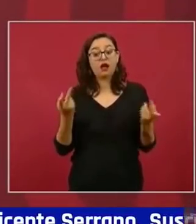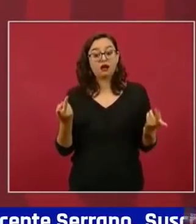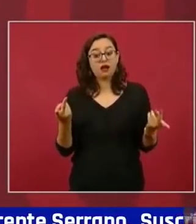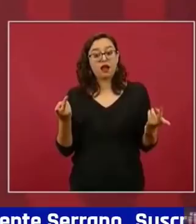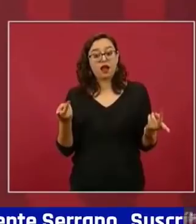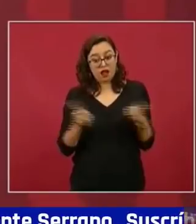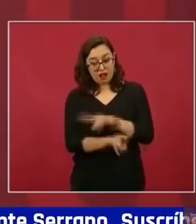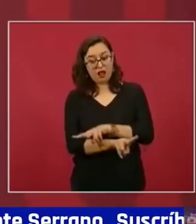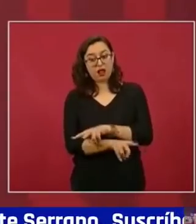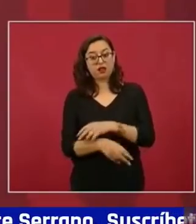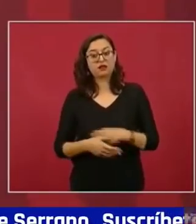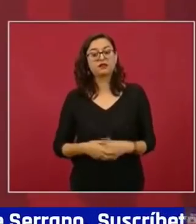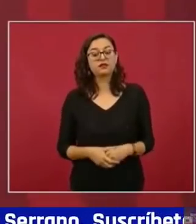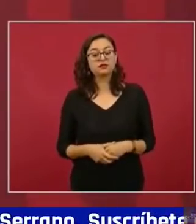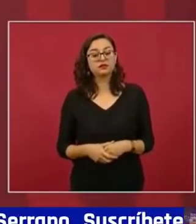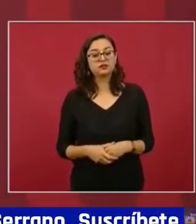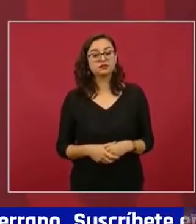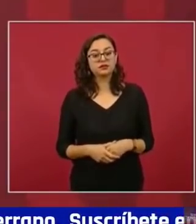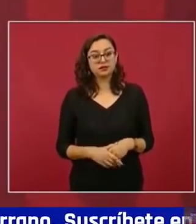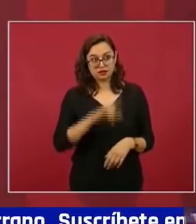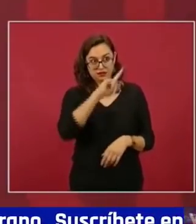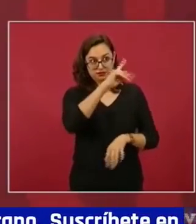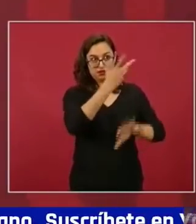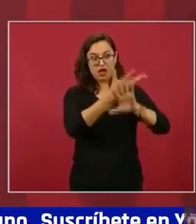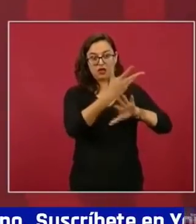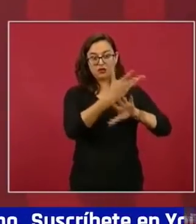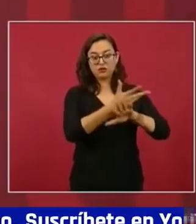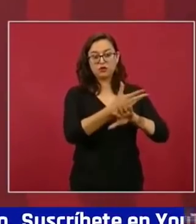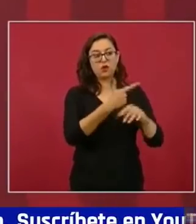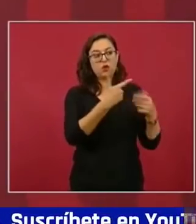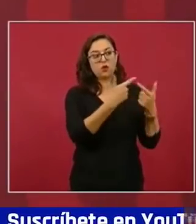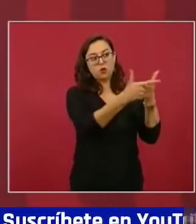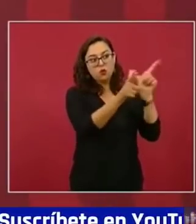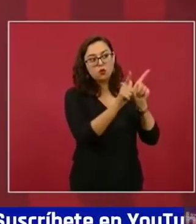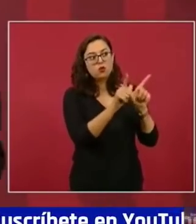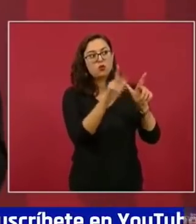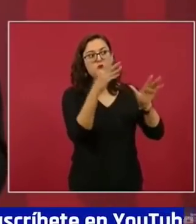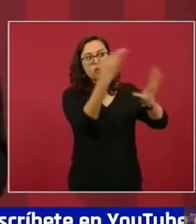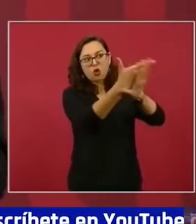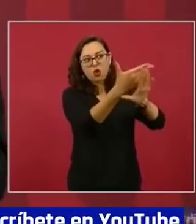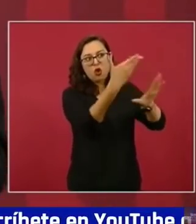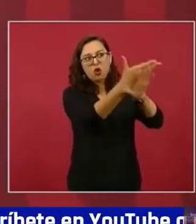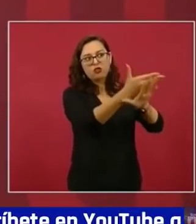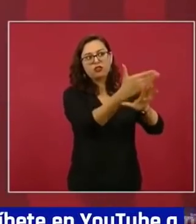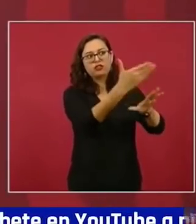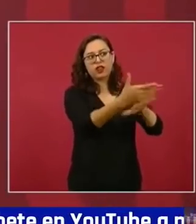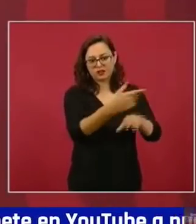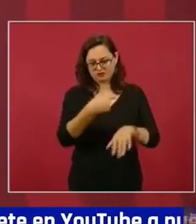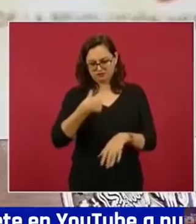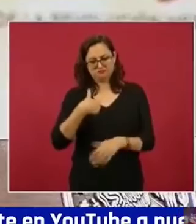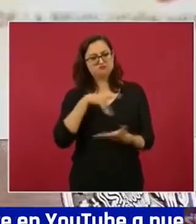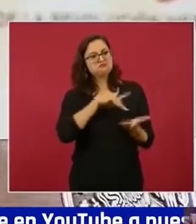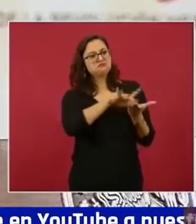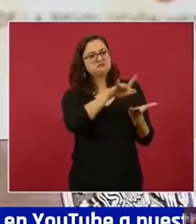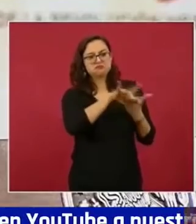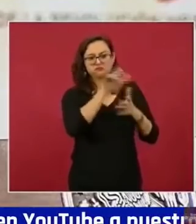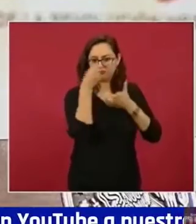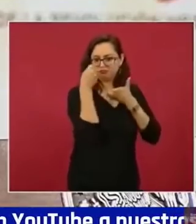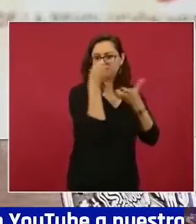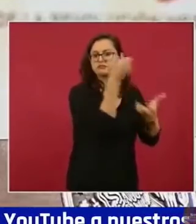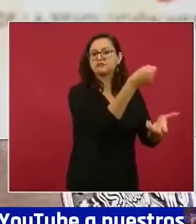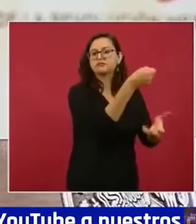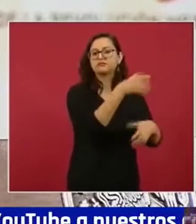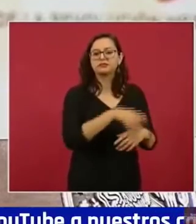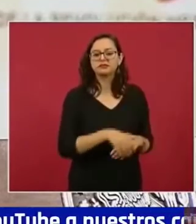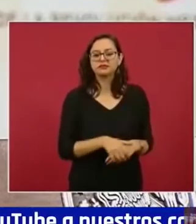le entregáramos a opositores del actual gobierno de Estados Unidos recursos para